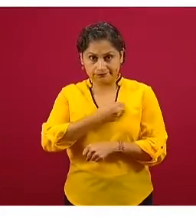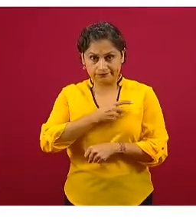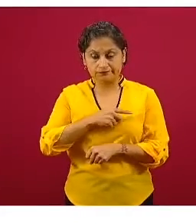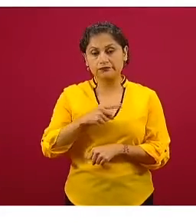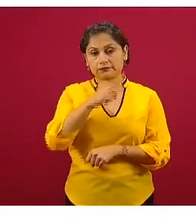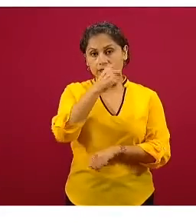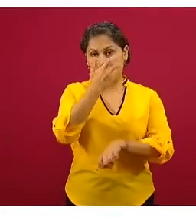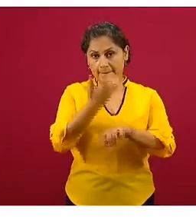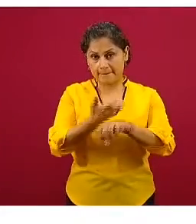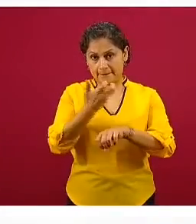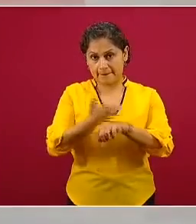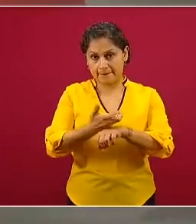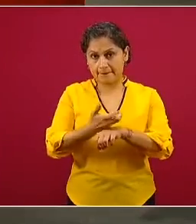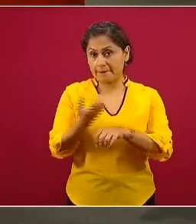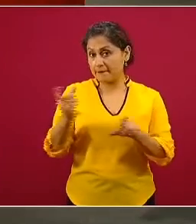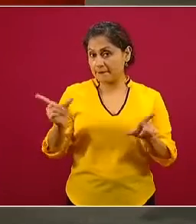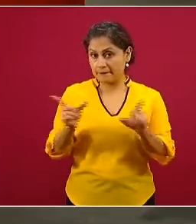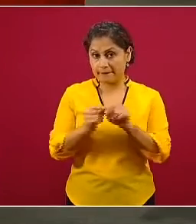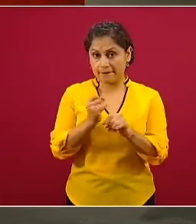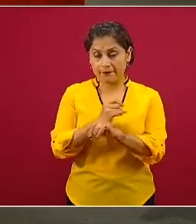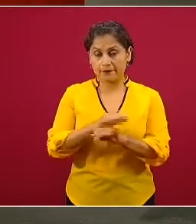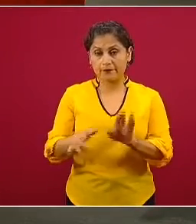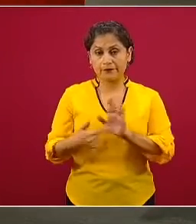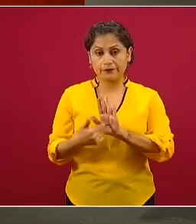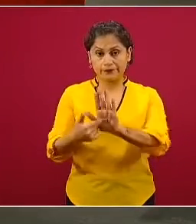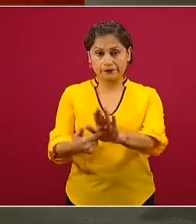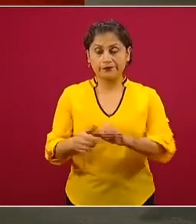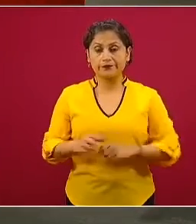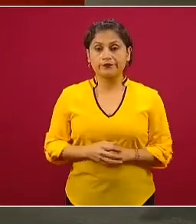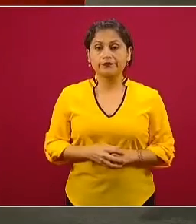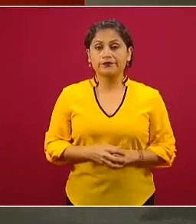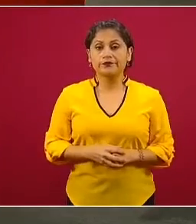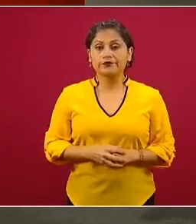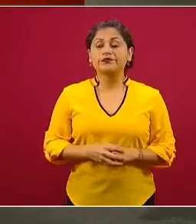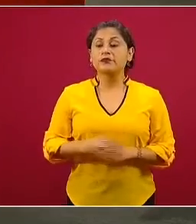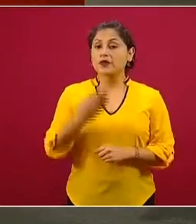Muy bien, gracias, doctor José Luis Salomía.